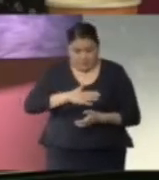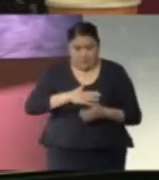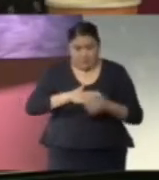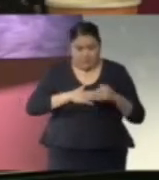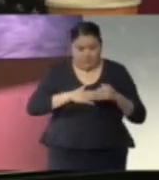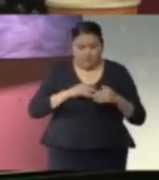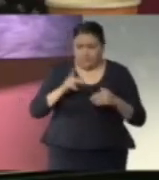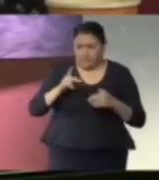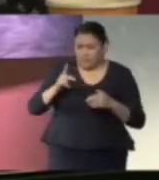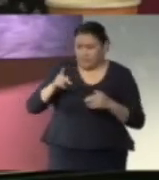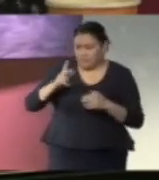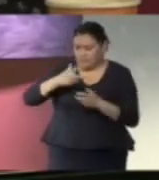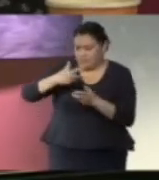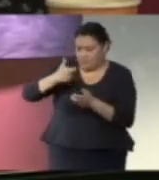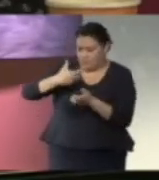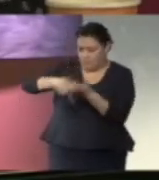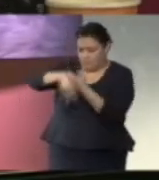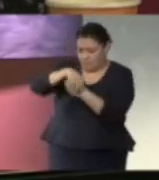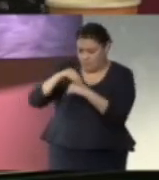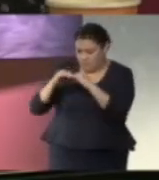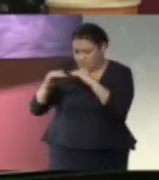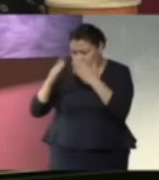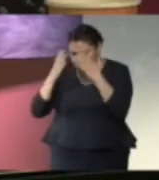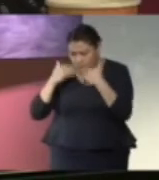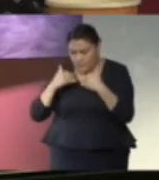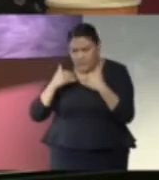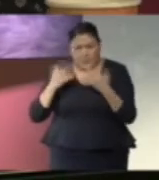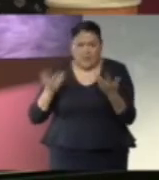sea, me parece imposible, pero bueno,